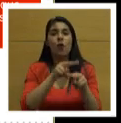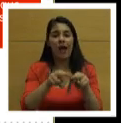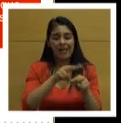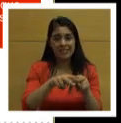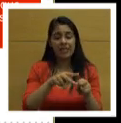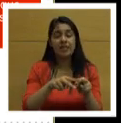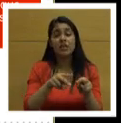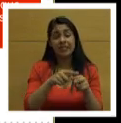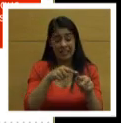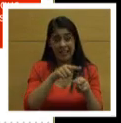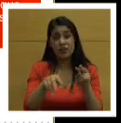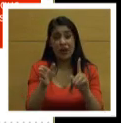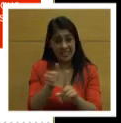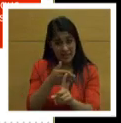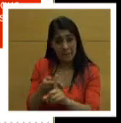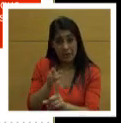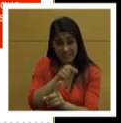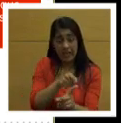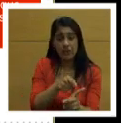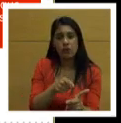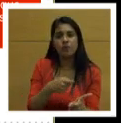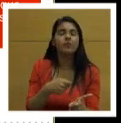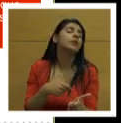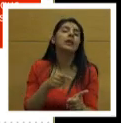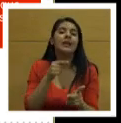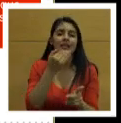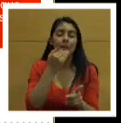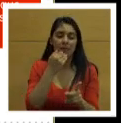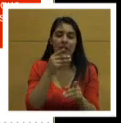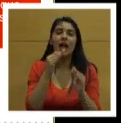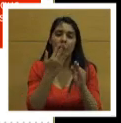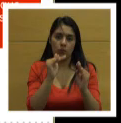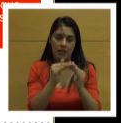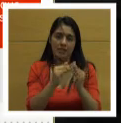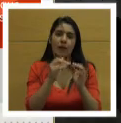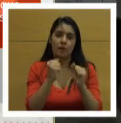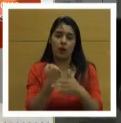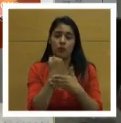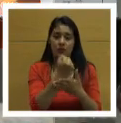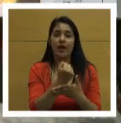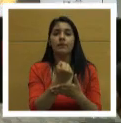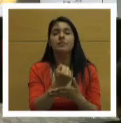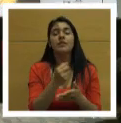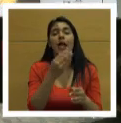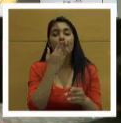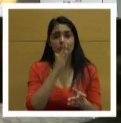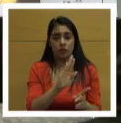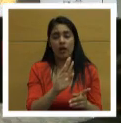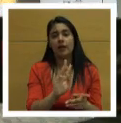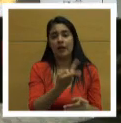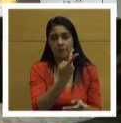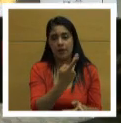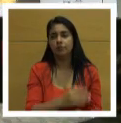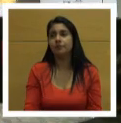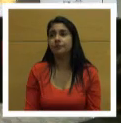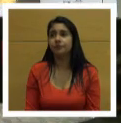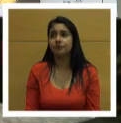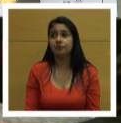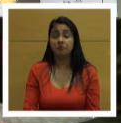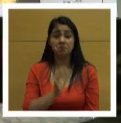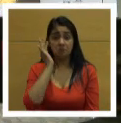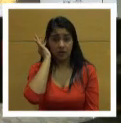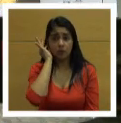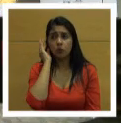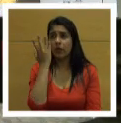parejas mujeres para efecto también de que se los rehabiliten. ¿Ya? Con respecto a los centros de la mujer, bueno, ahí se señalan que hay